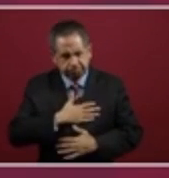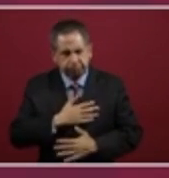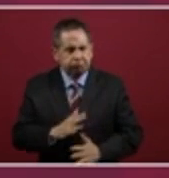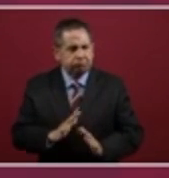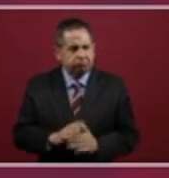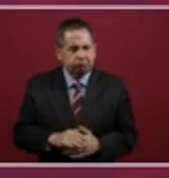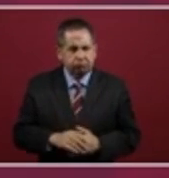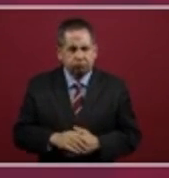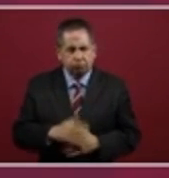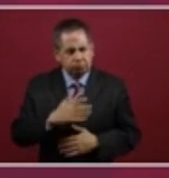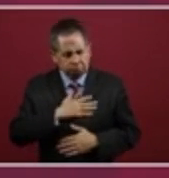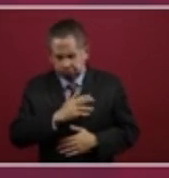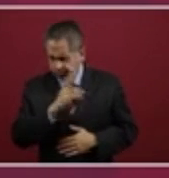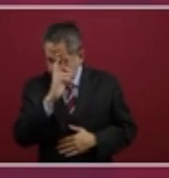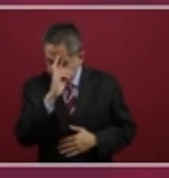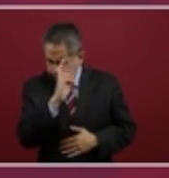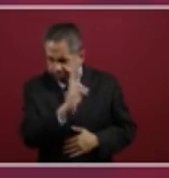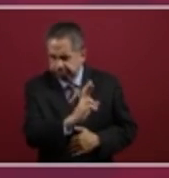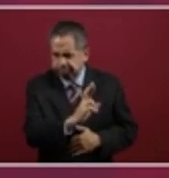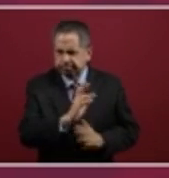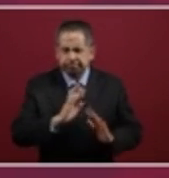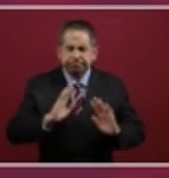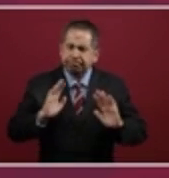soy respetuoso,